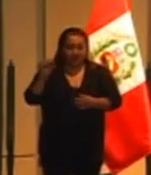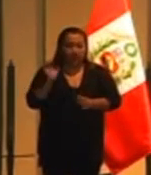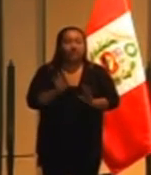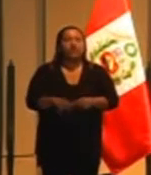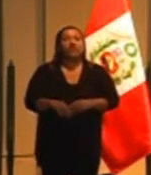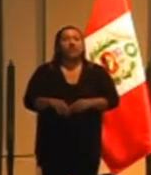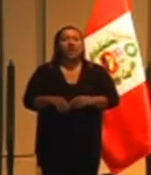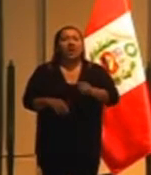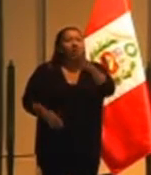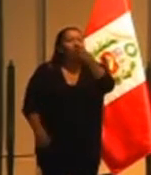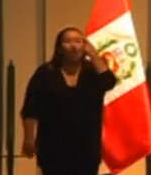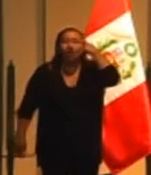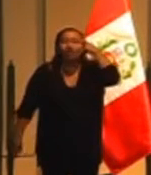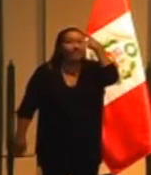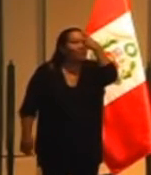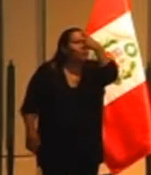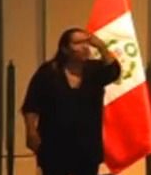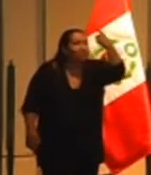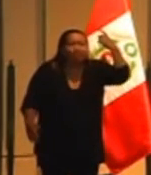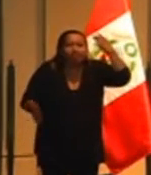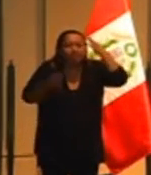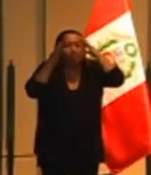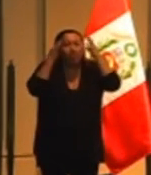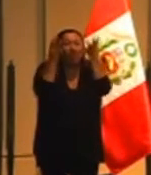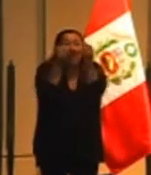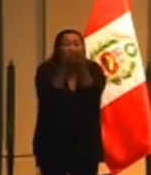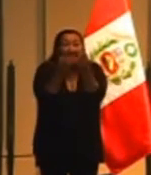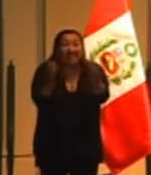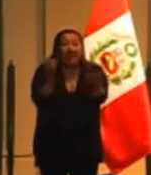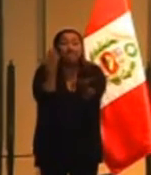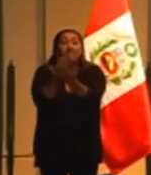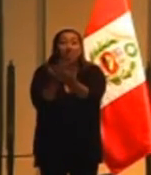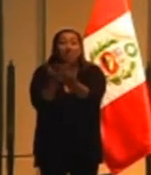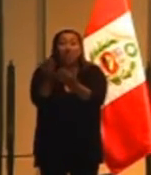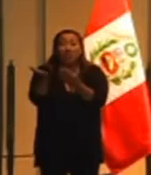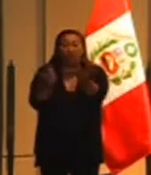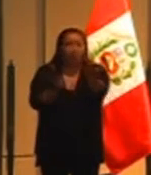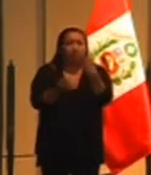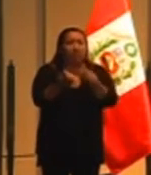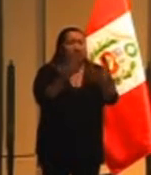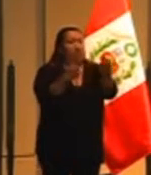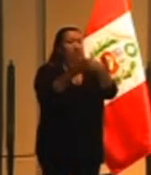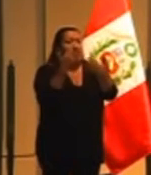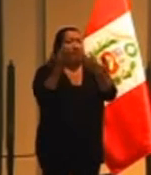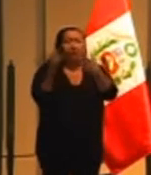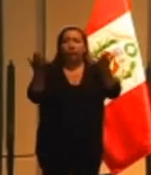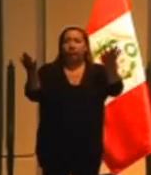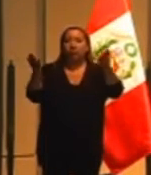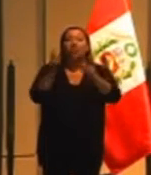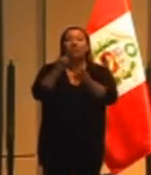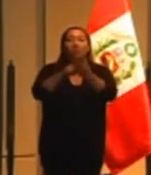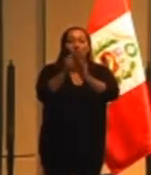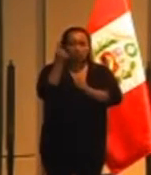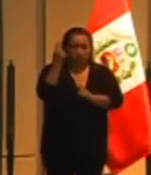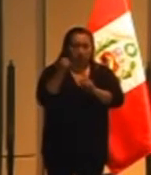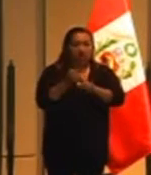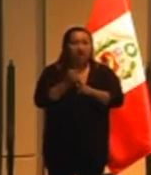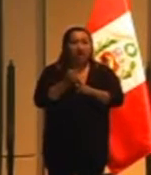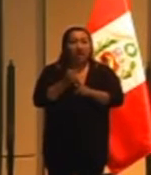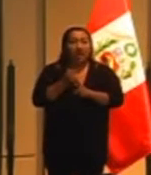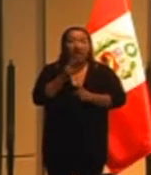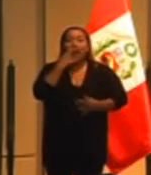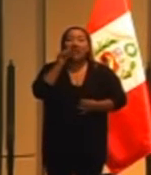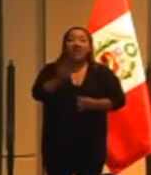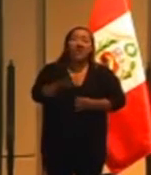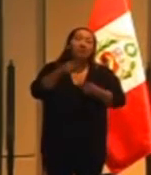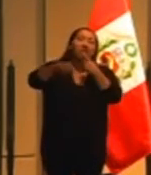Y no se imaginan también la cantidad de propuestas que iban saliendo. Les cuento una, por ejemplo. Una niña levanta